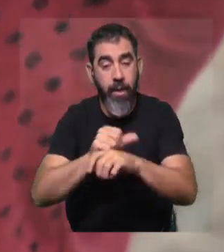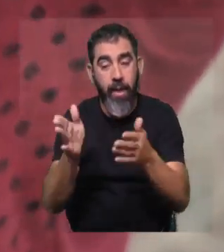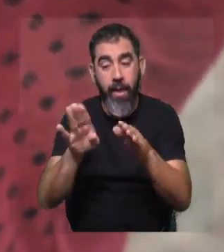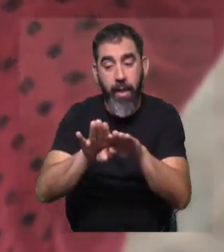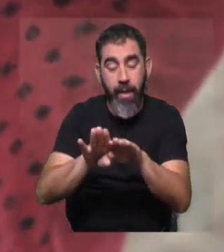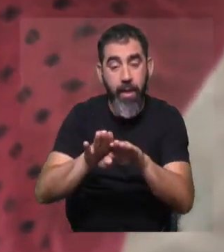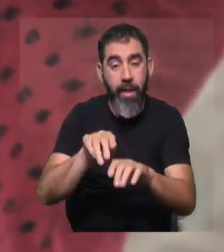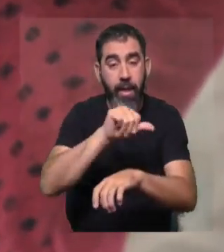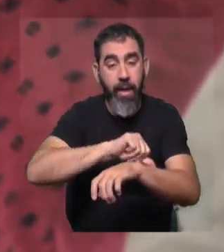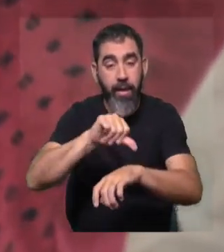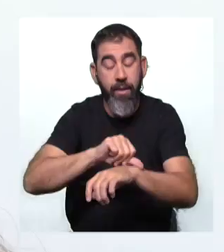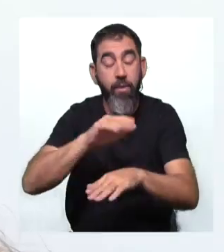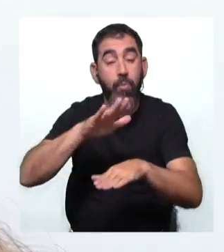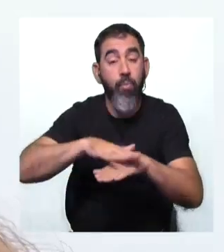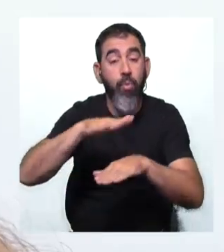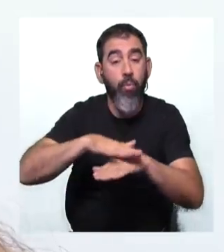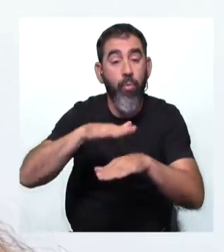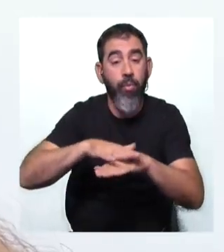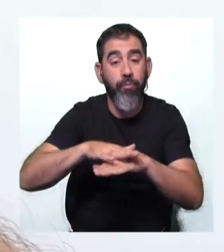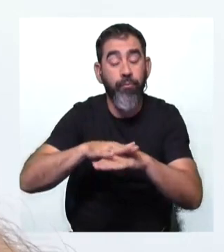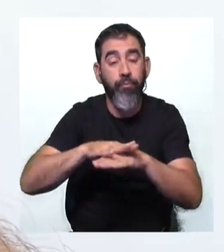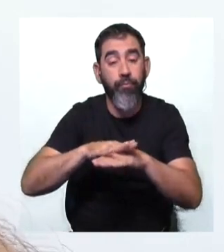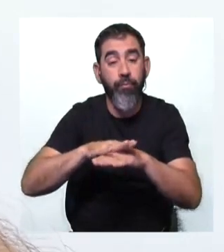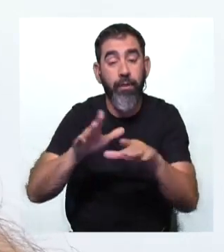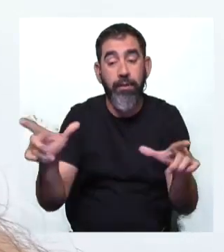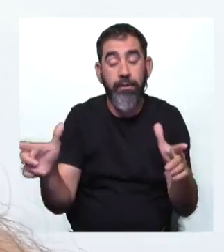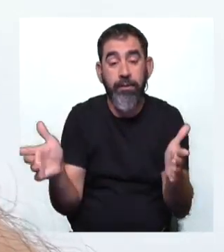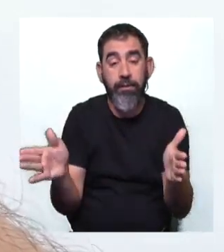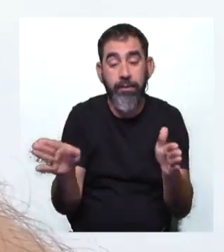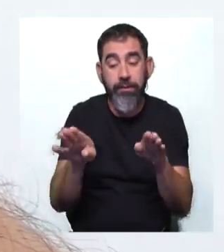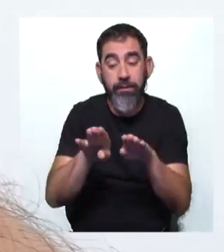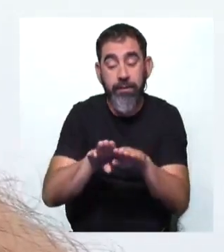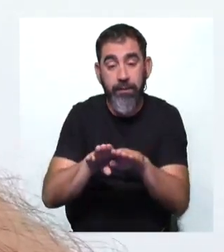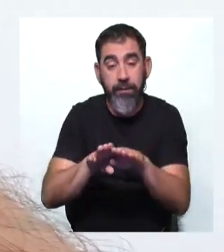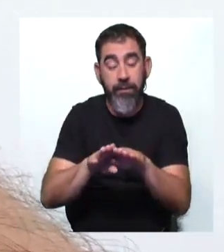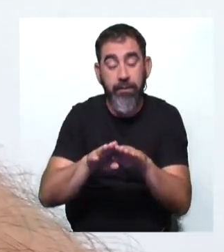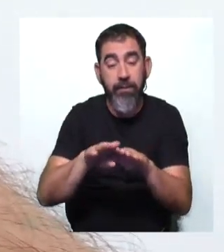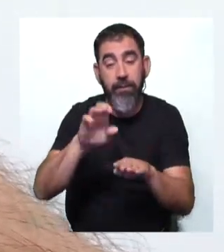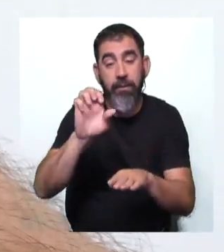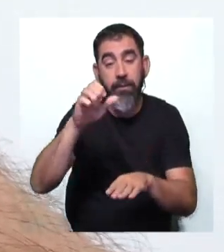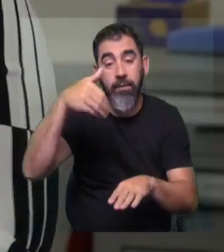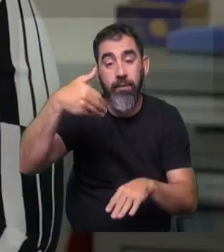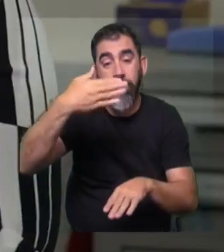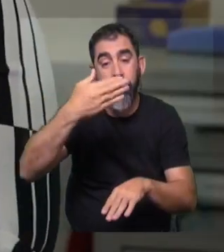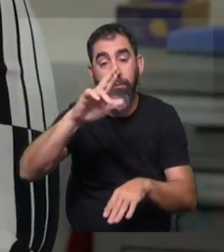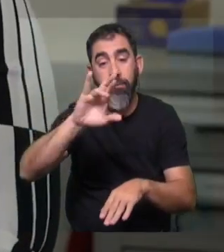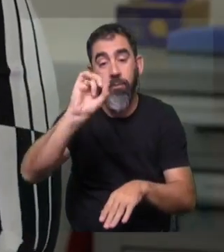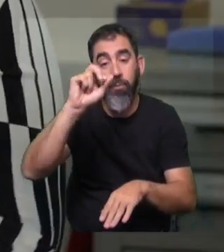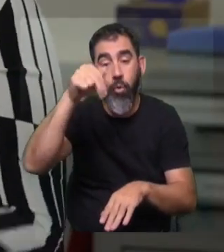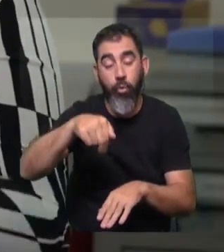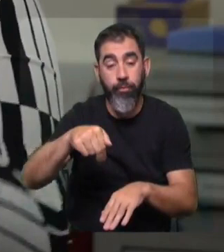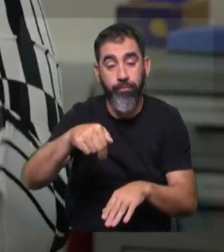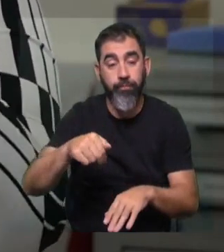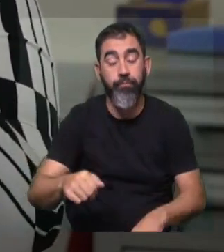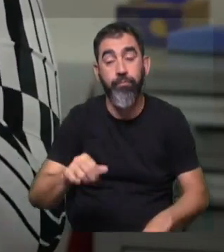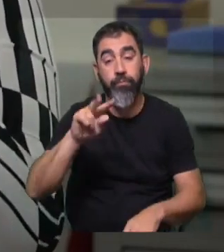heridas. Hay un momento que se llama el cierre dorsal en el embrión, es que